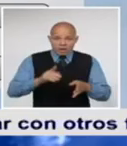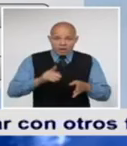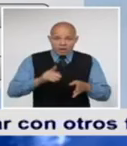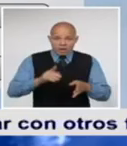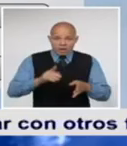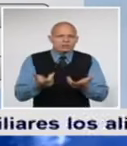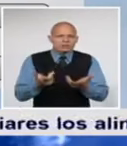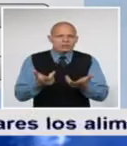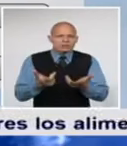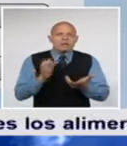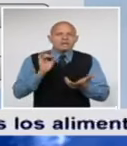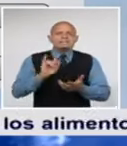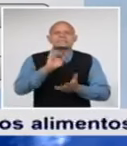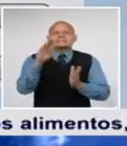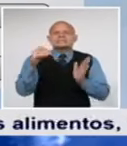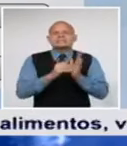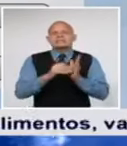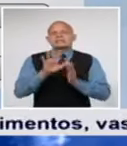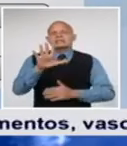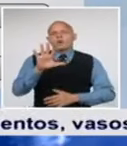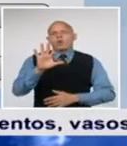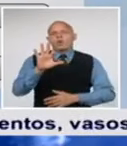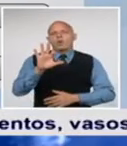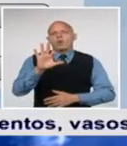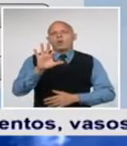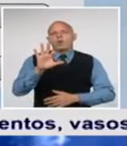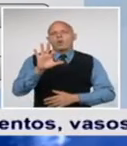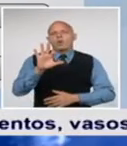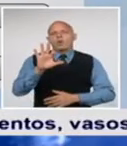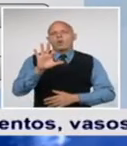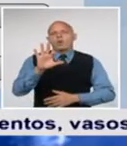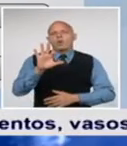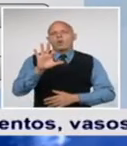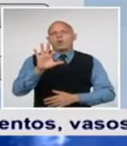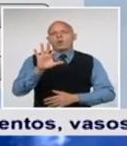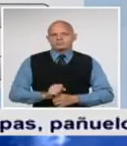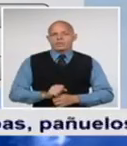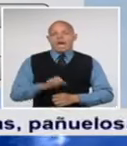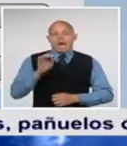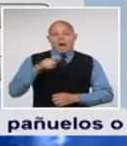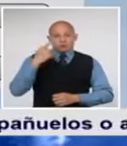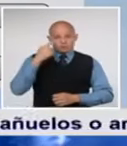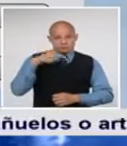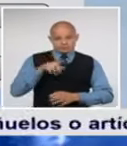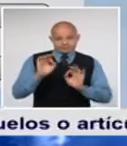6.581. Esto hace que el total de casos activos sea, como ven ahí,